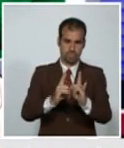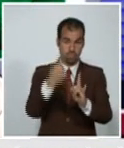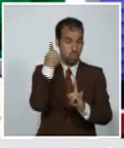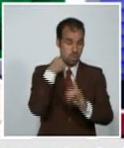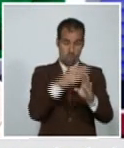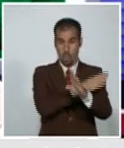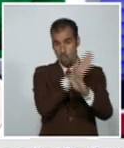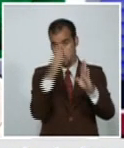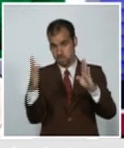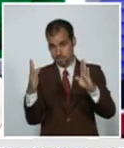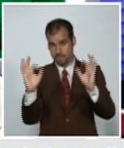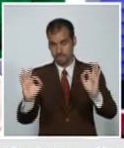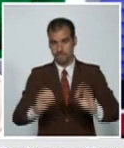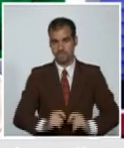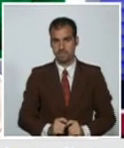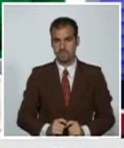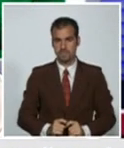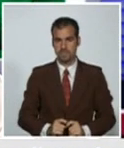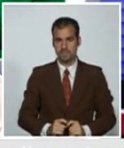día de ayer, una cifra elevada,